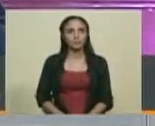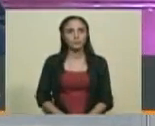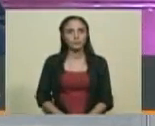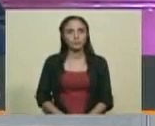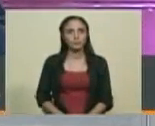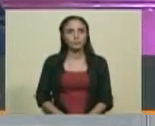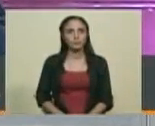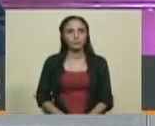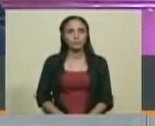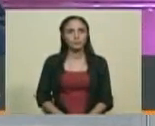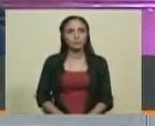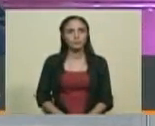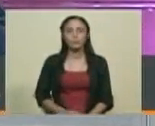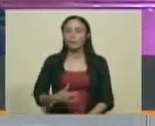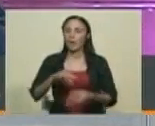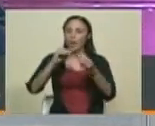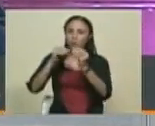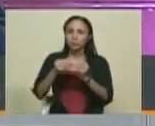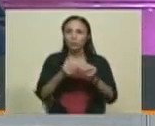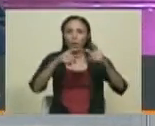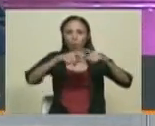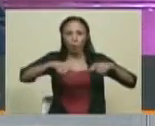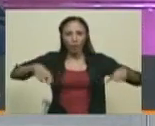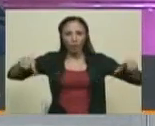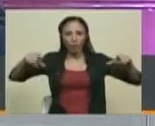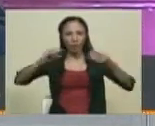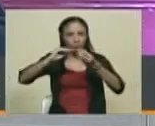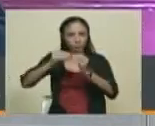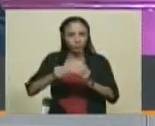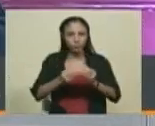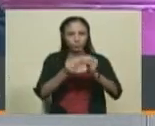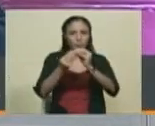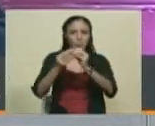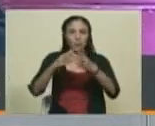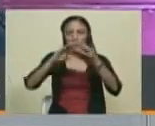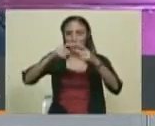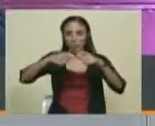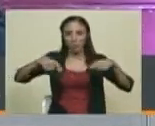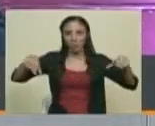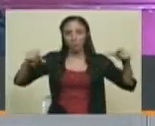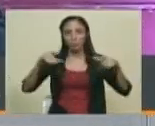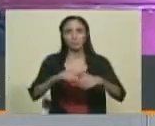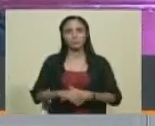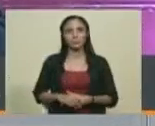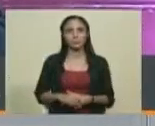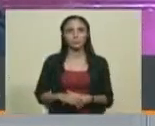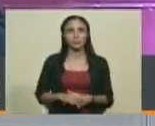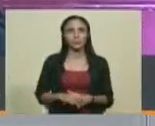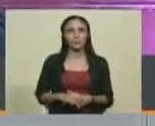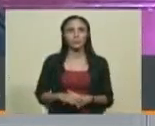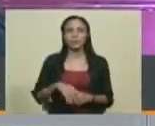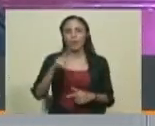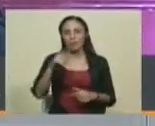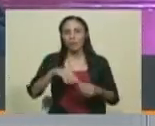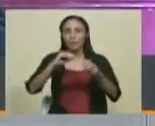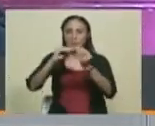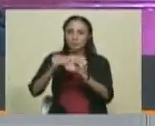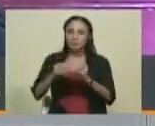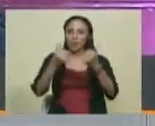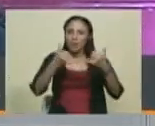armador de tubería de líneas lacustre en Gabarra, de tendido y reparación de líneas desde